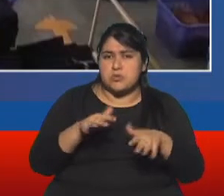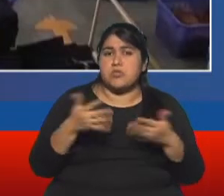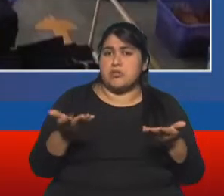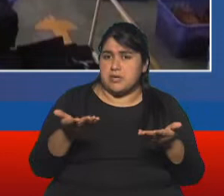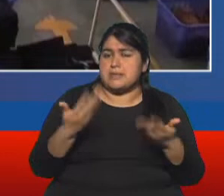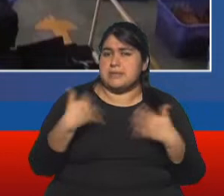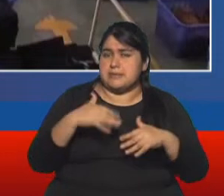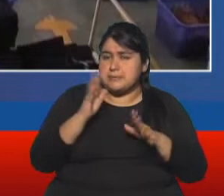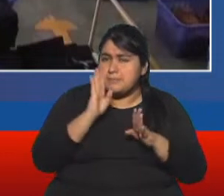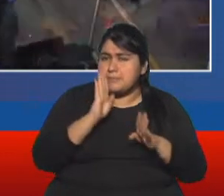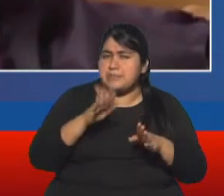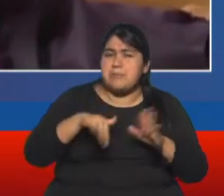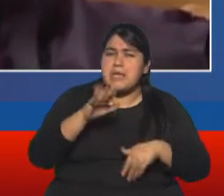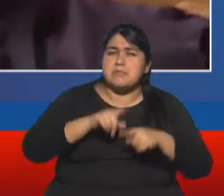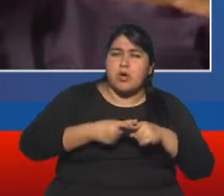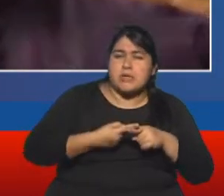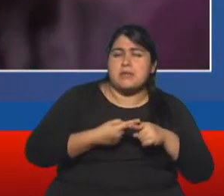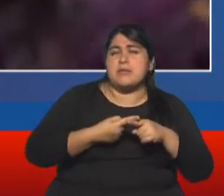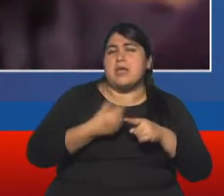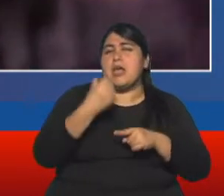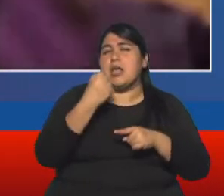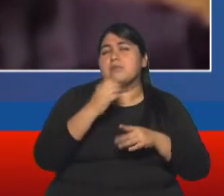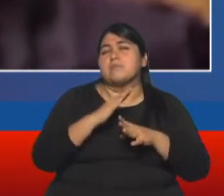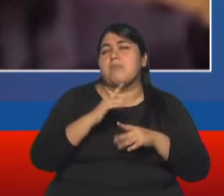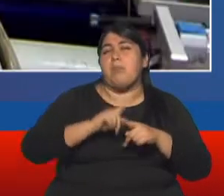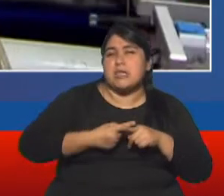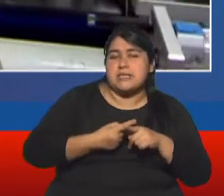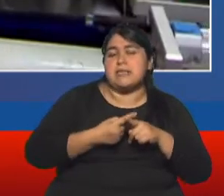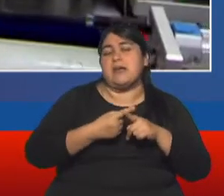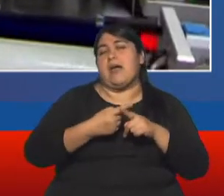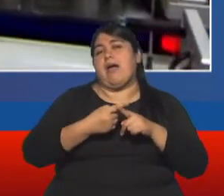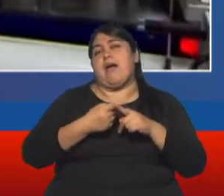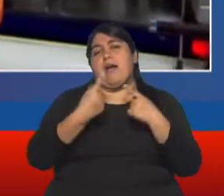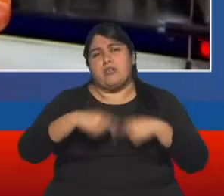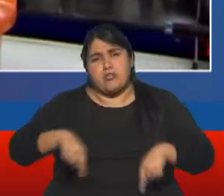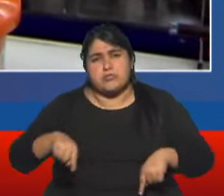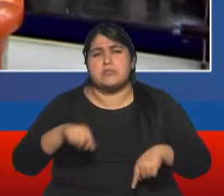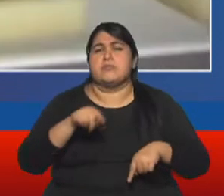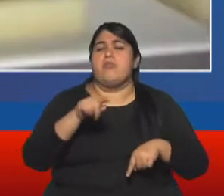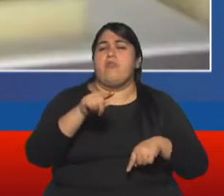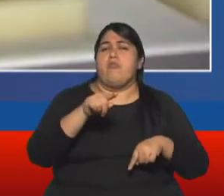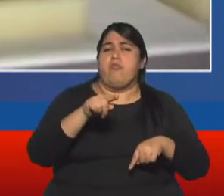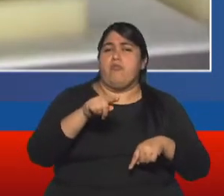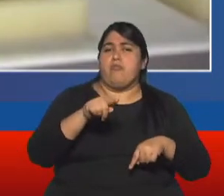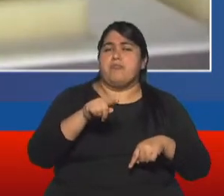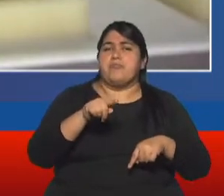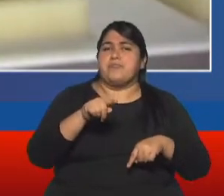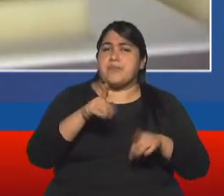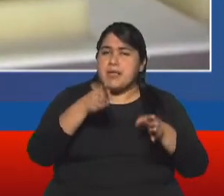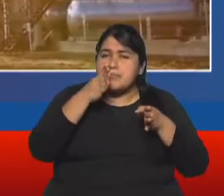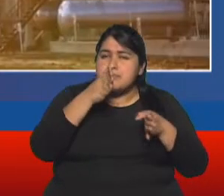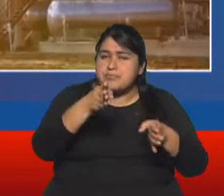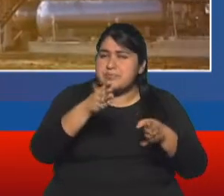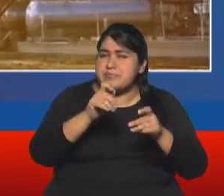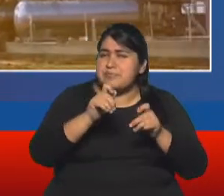una alta centralización del poder político y una alta propensión a centralizar en la imagen